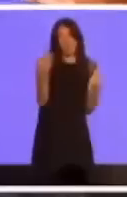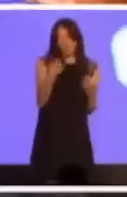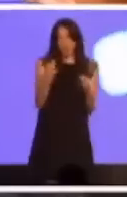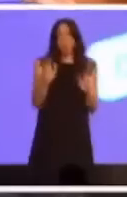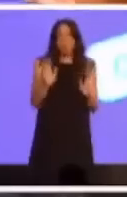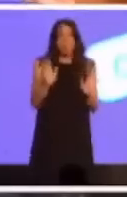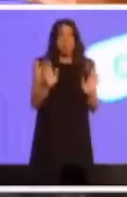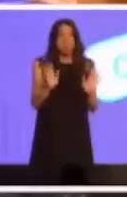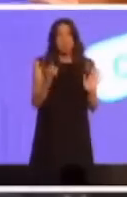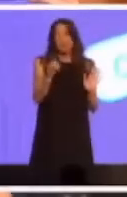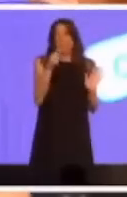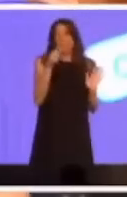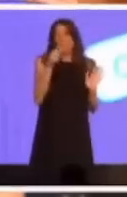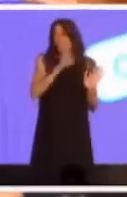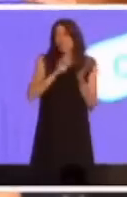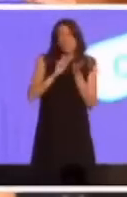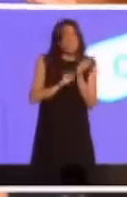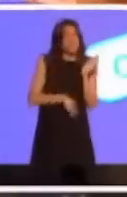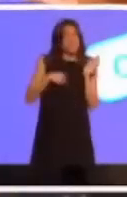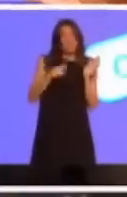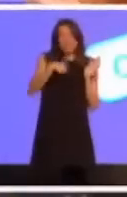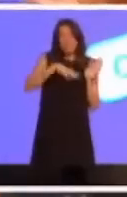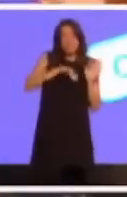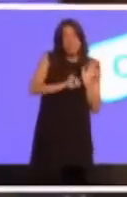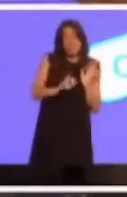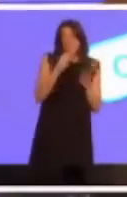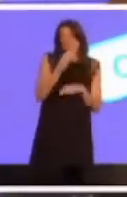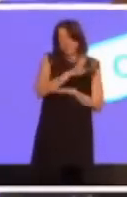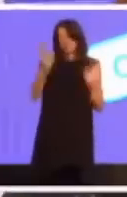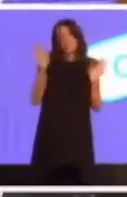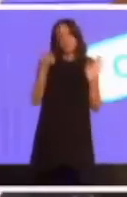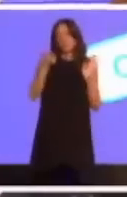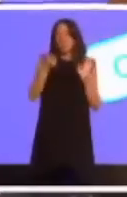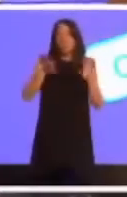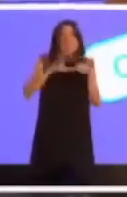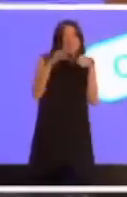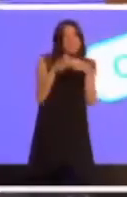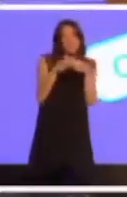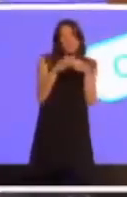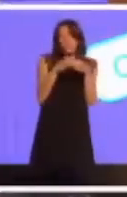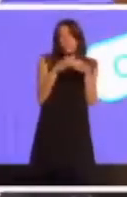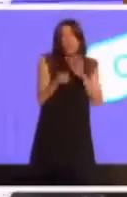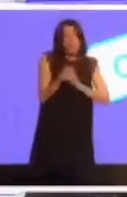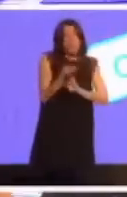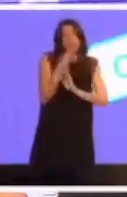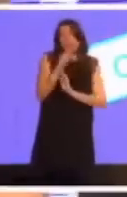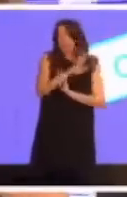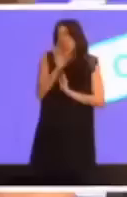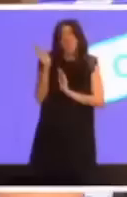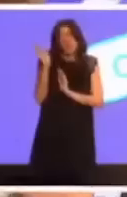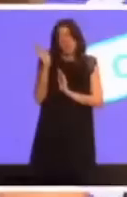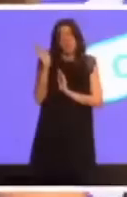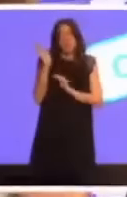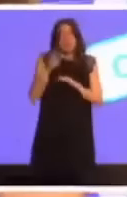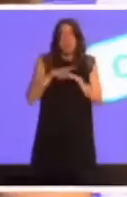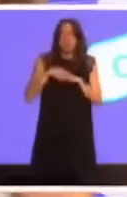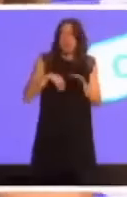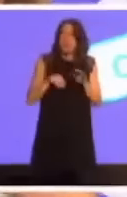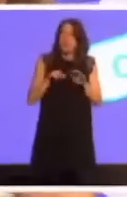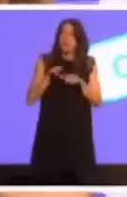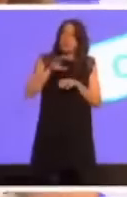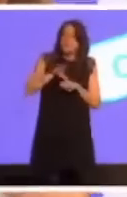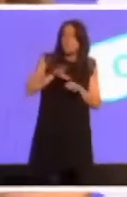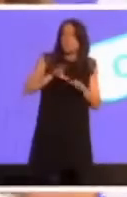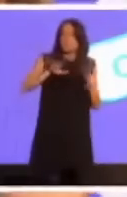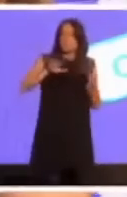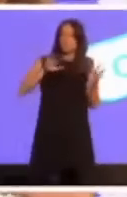es la mejor secretaria general que podíamos tener y ha construido el mejor equipo que podíamos tener para seguir transformando con